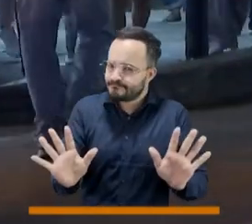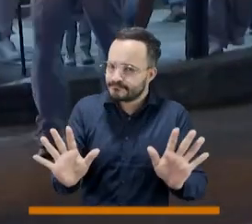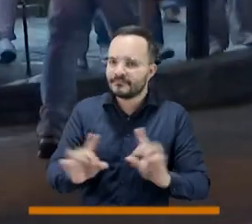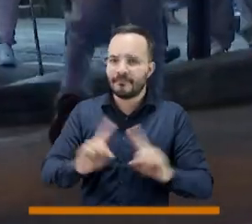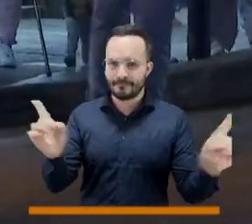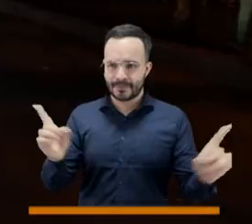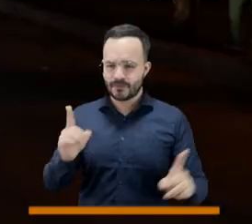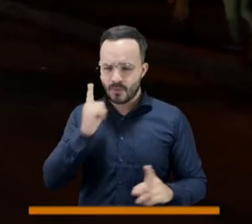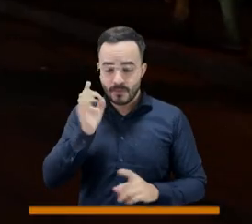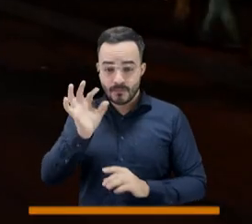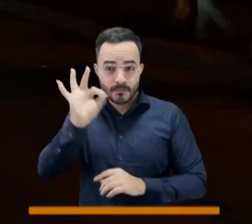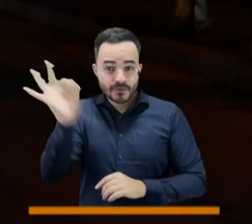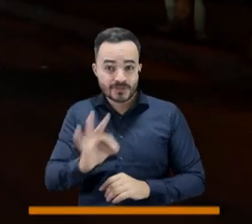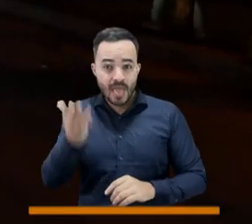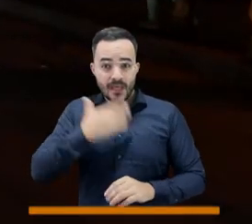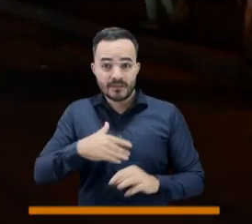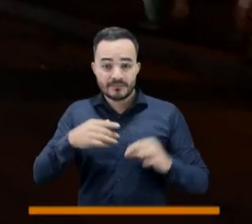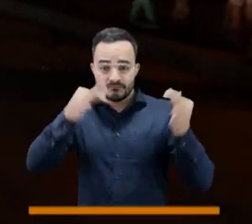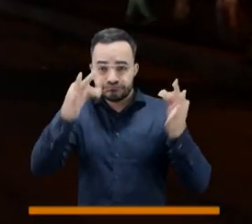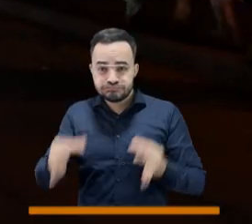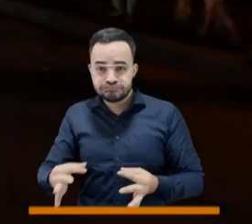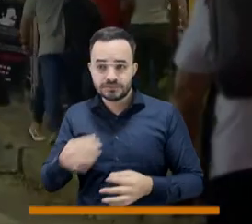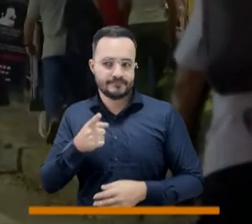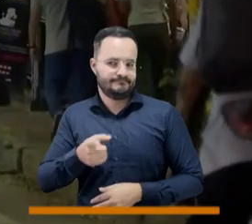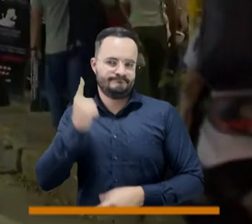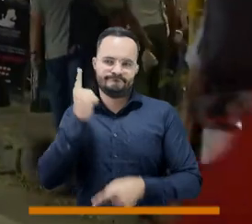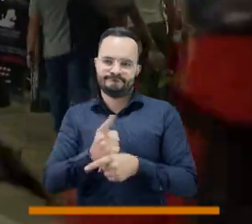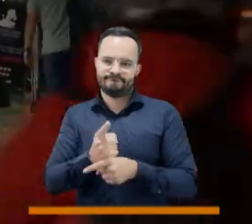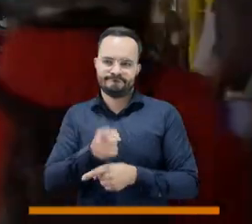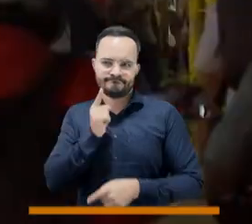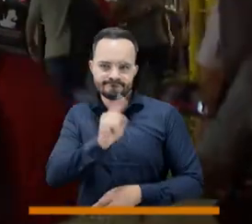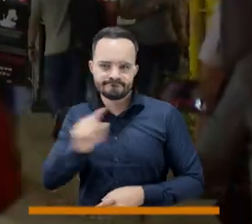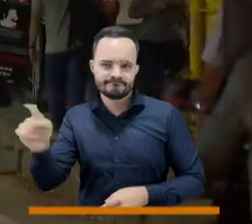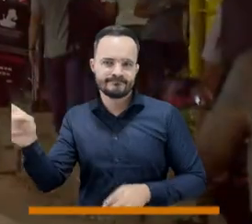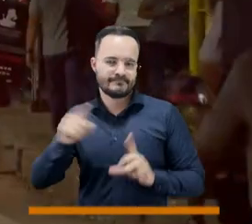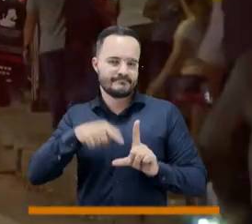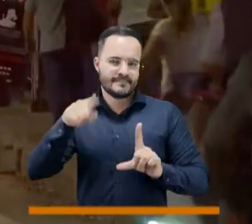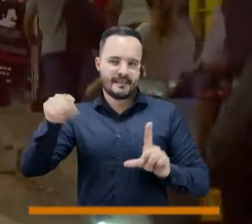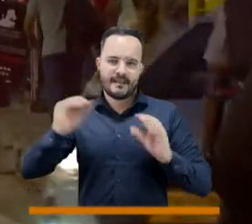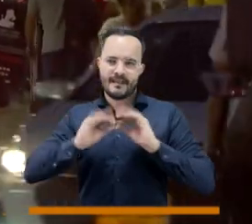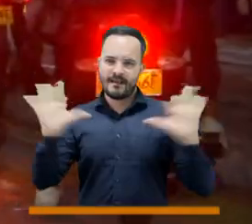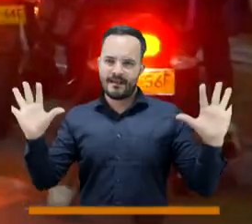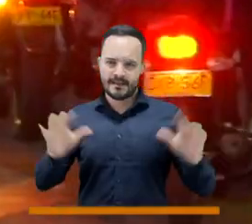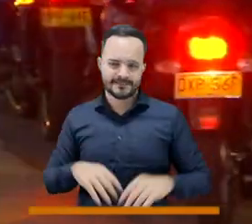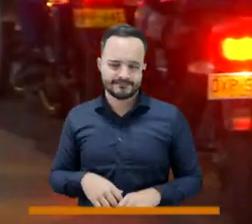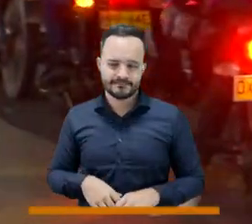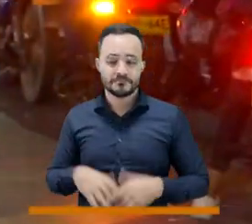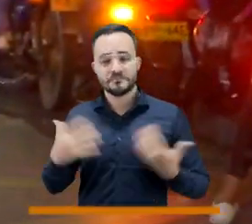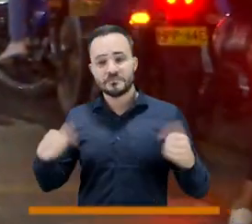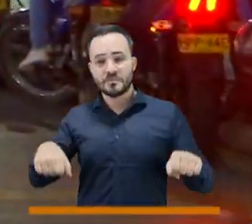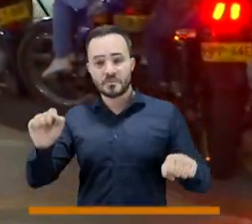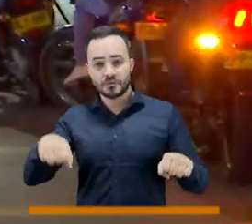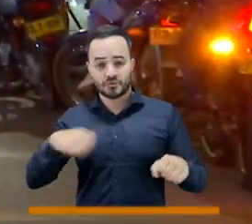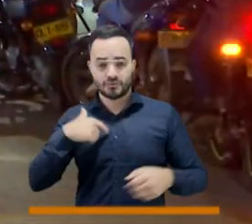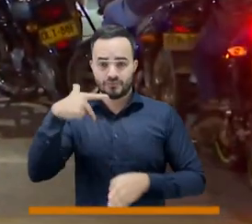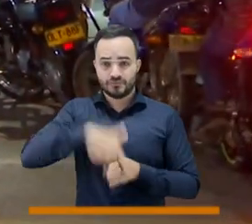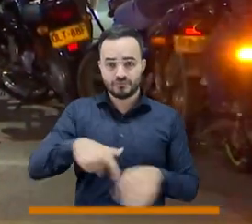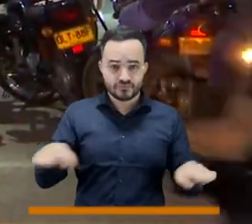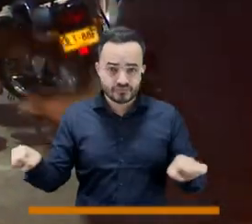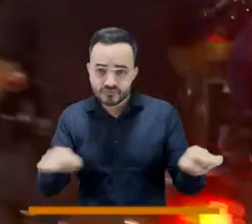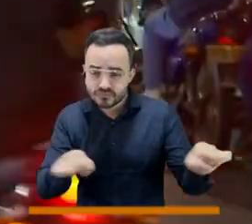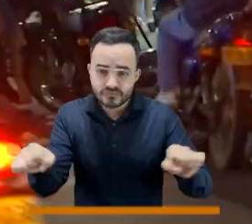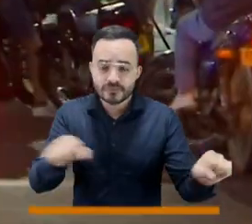es un actor vulnerable en este tipo de estadísticas, ya sea como motociclista,